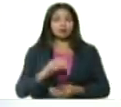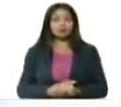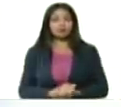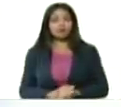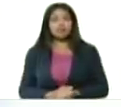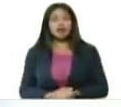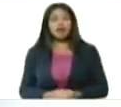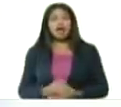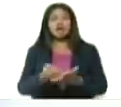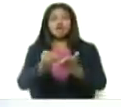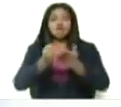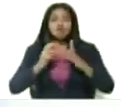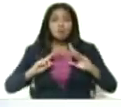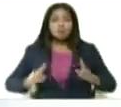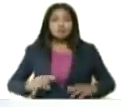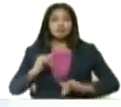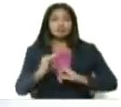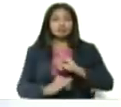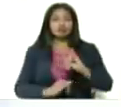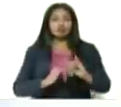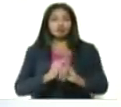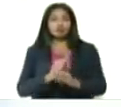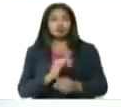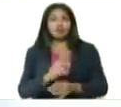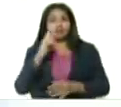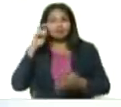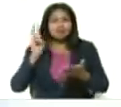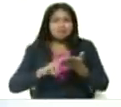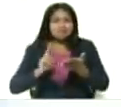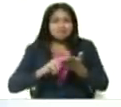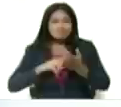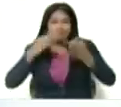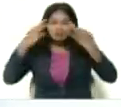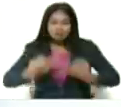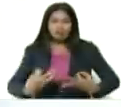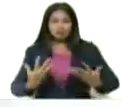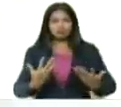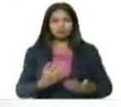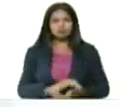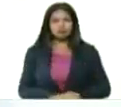Ayuda humanitaria internacional de verdad verdadita.